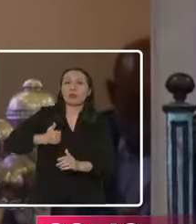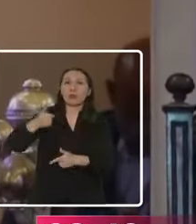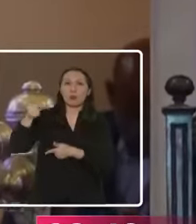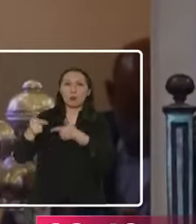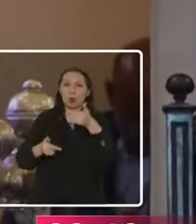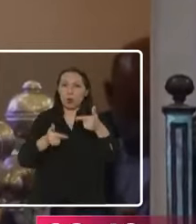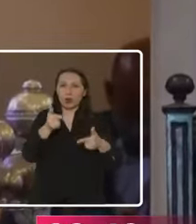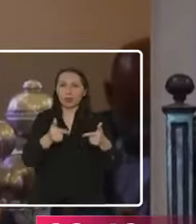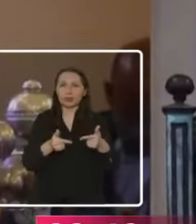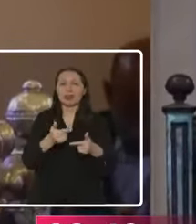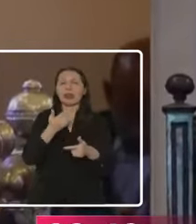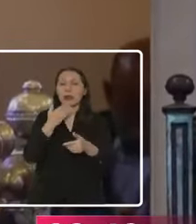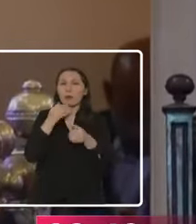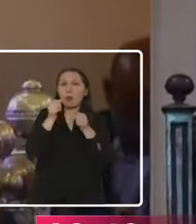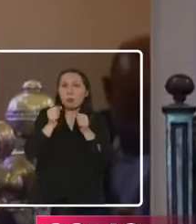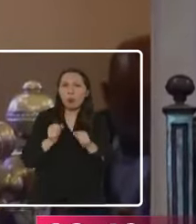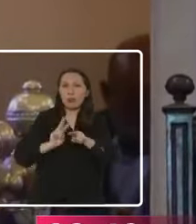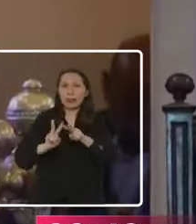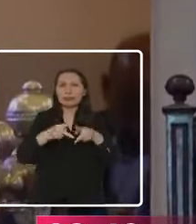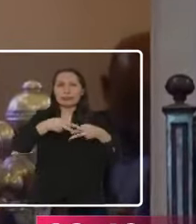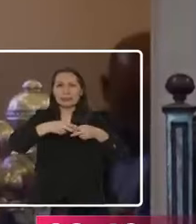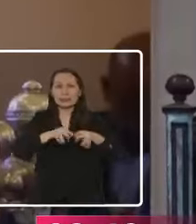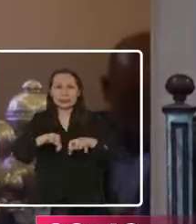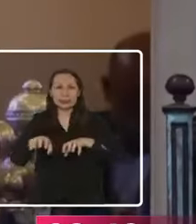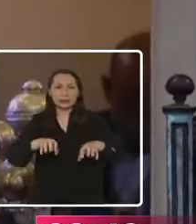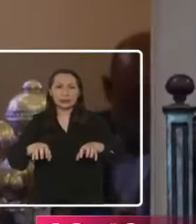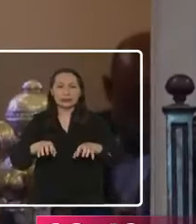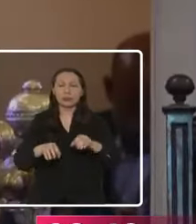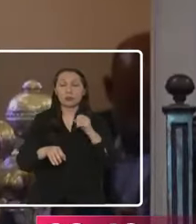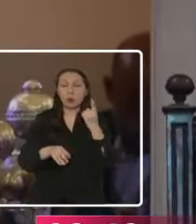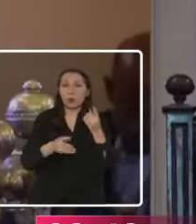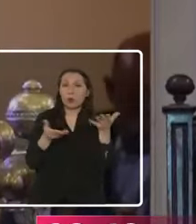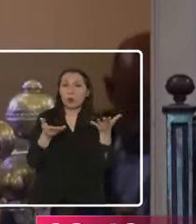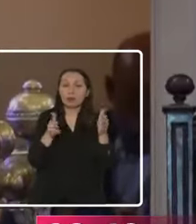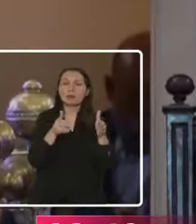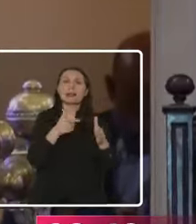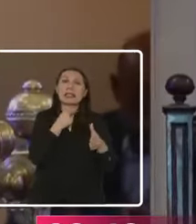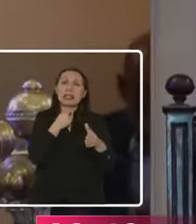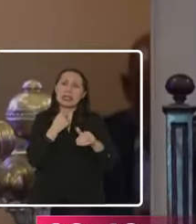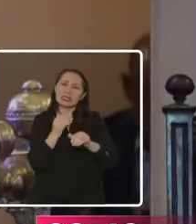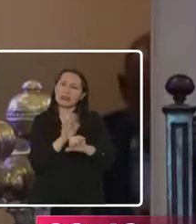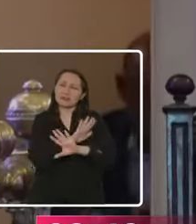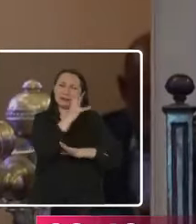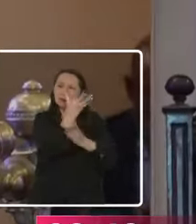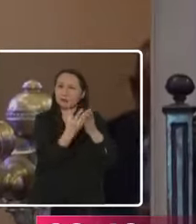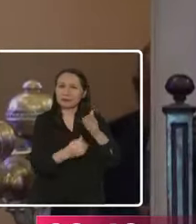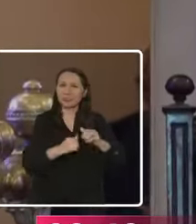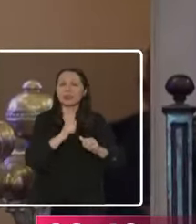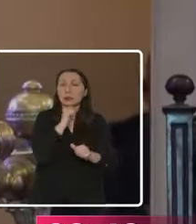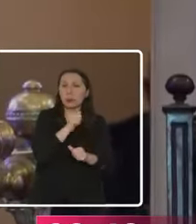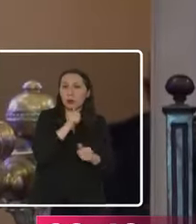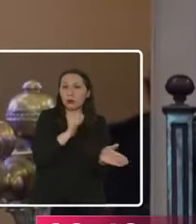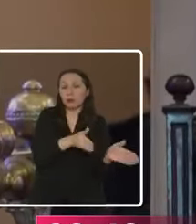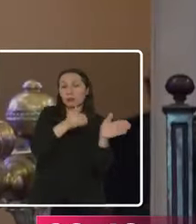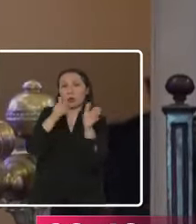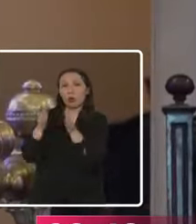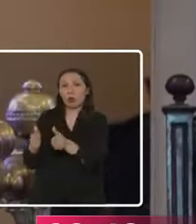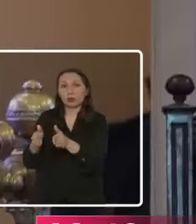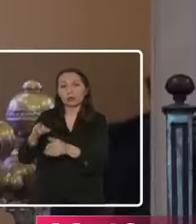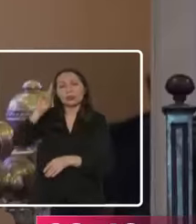voluntad política y de capacidad técnica. Por un lado, querer derrotarlo. Por otro